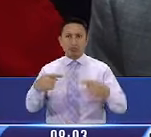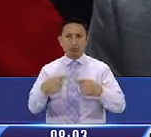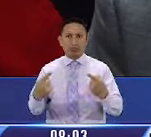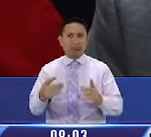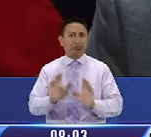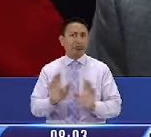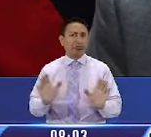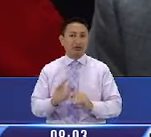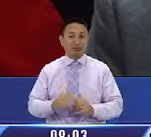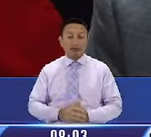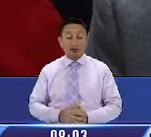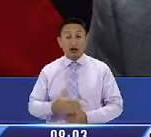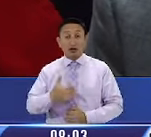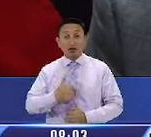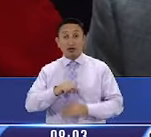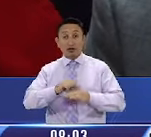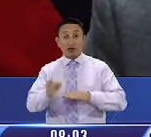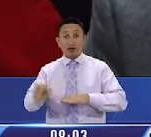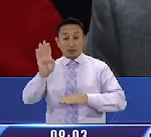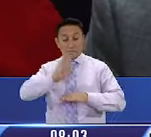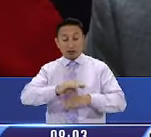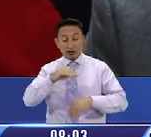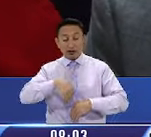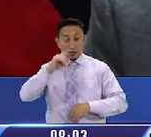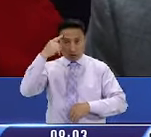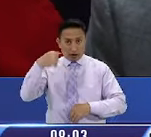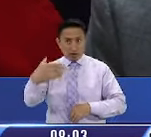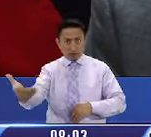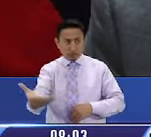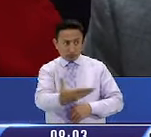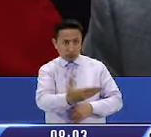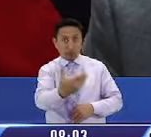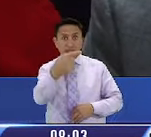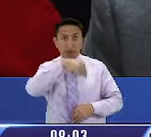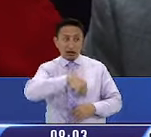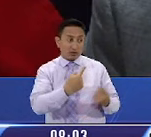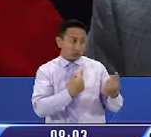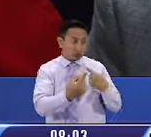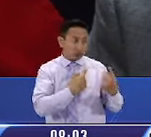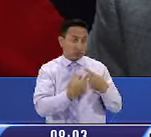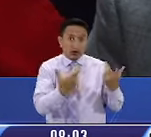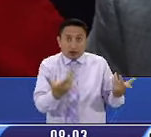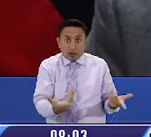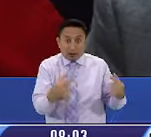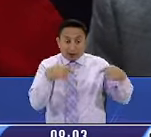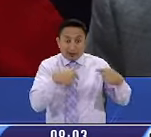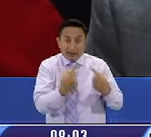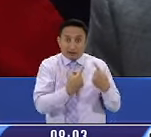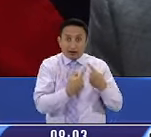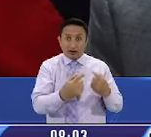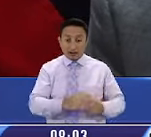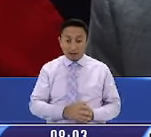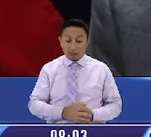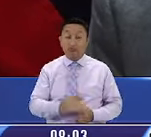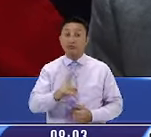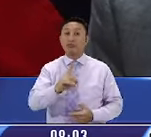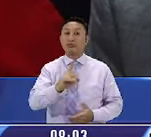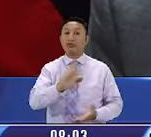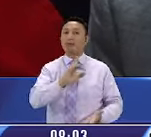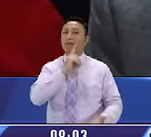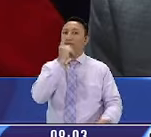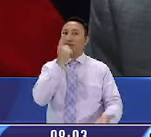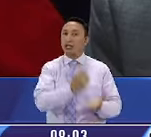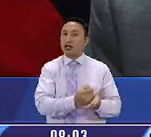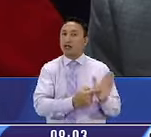Le extiendo como Asamblea Nacional la mano al gobierno para que venga a dialogar, para que venga a dialogar con la verdad